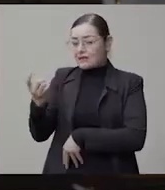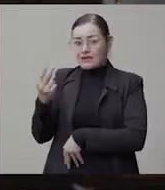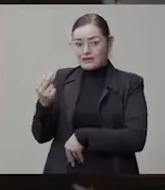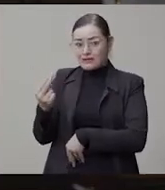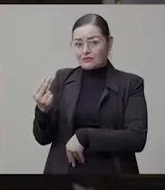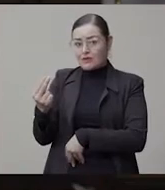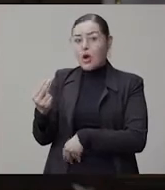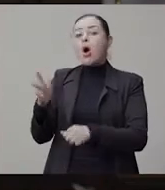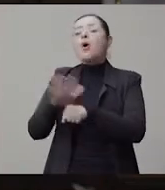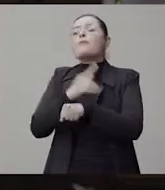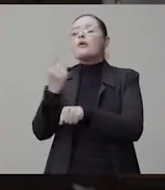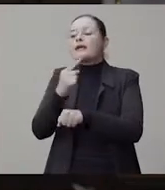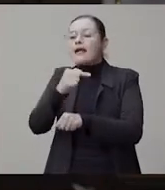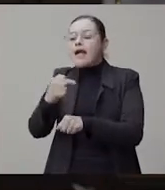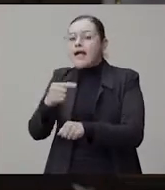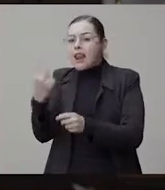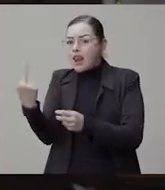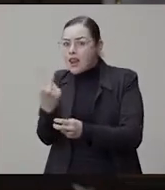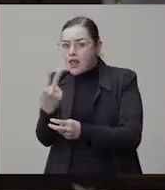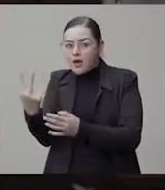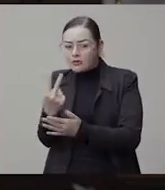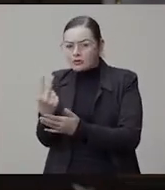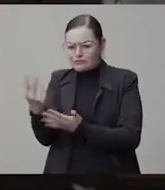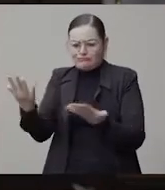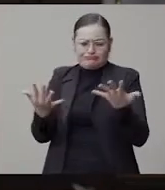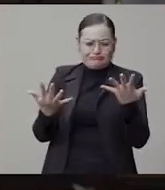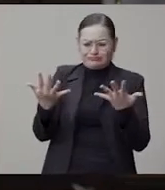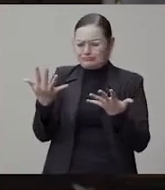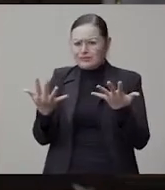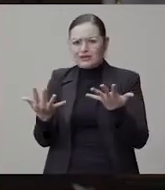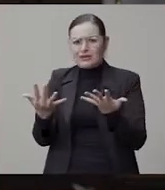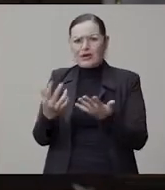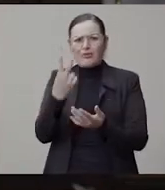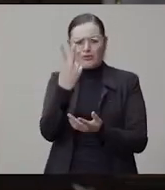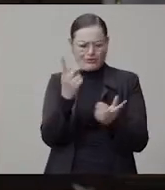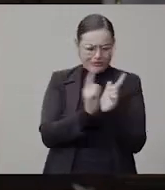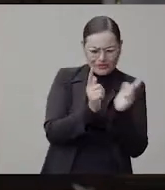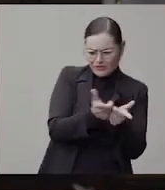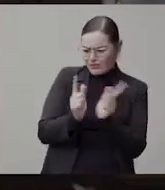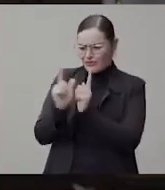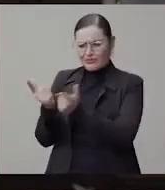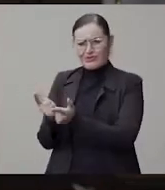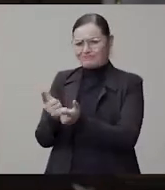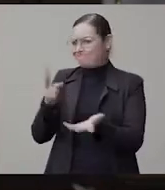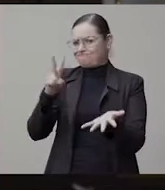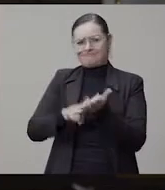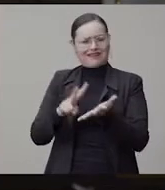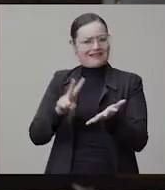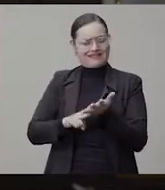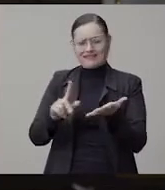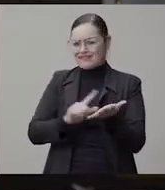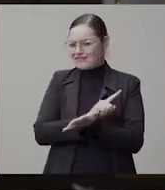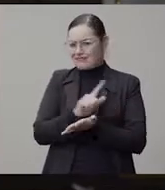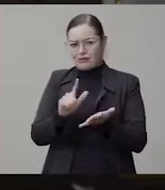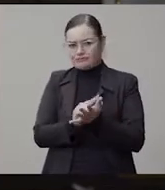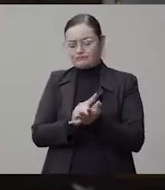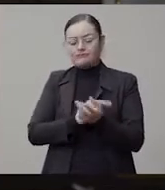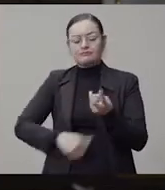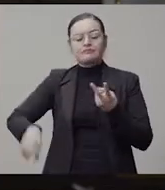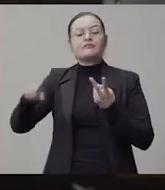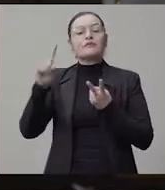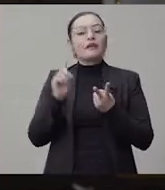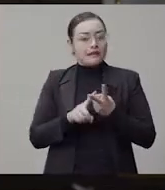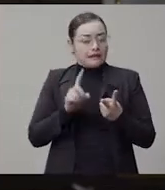del estado me remitieron para su publicación lo aprobado por ambos grupos de diputados carece de validez legal